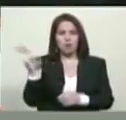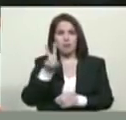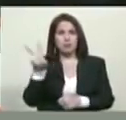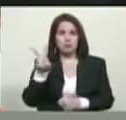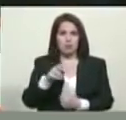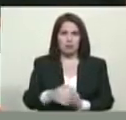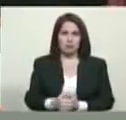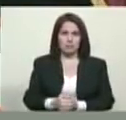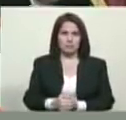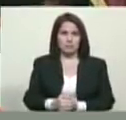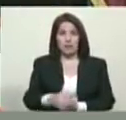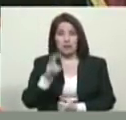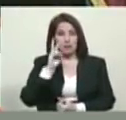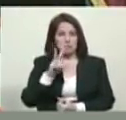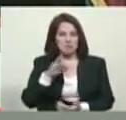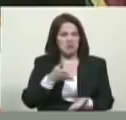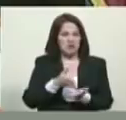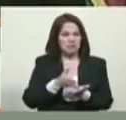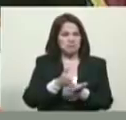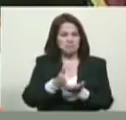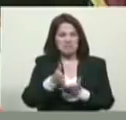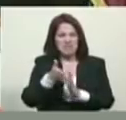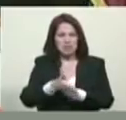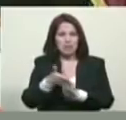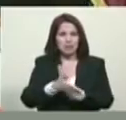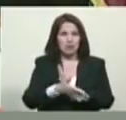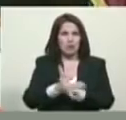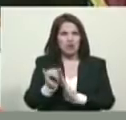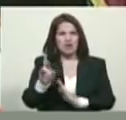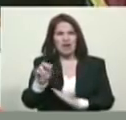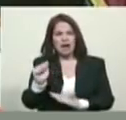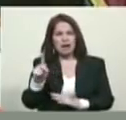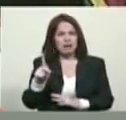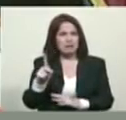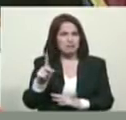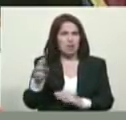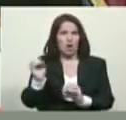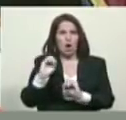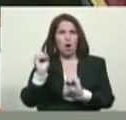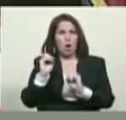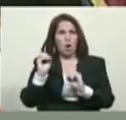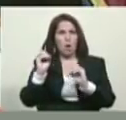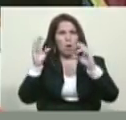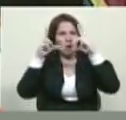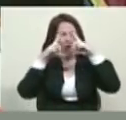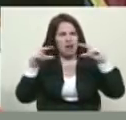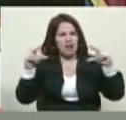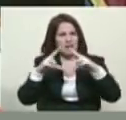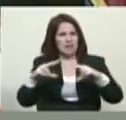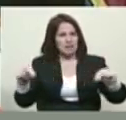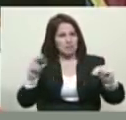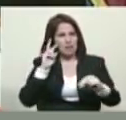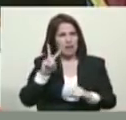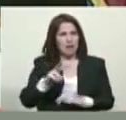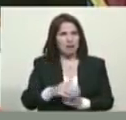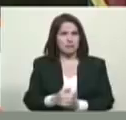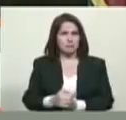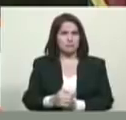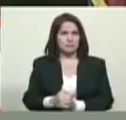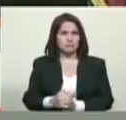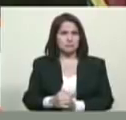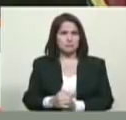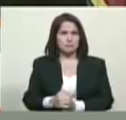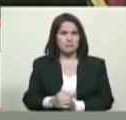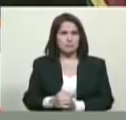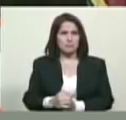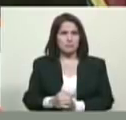Estamos viendo qué pasó en Irak, qué pasó en Libia. Yo quiero comentarles, estuvimos en una